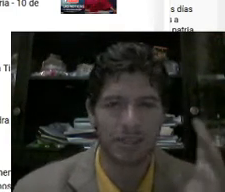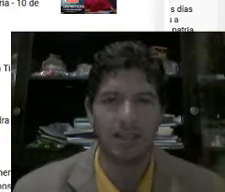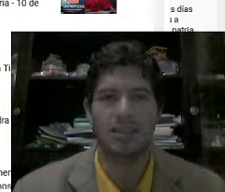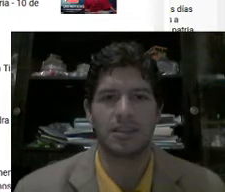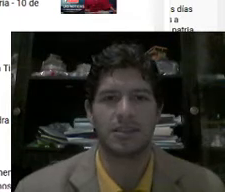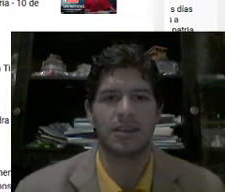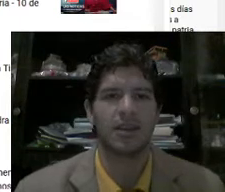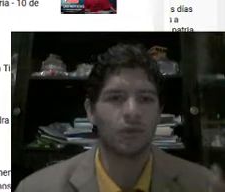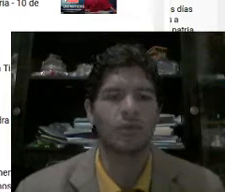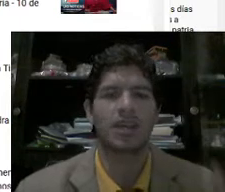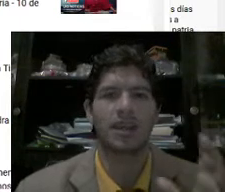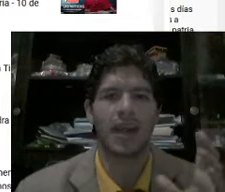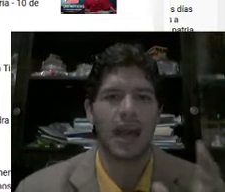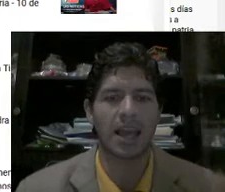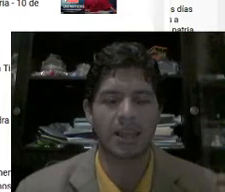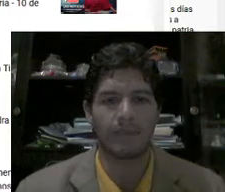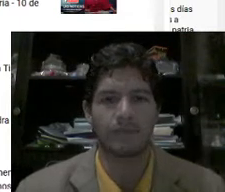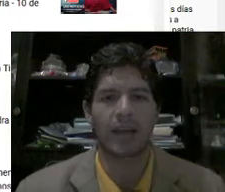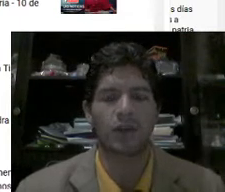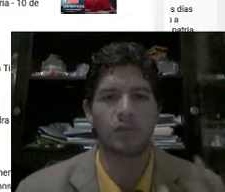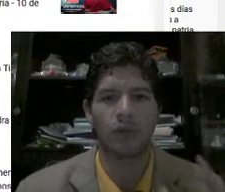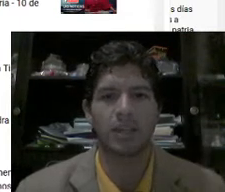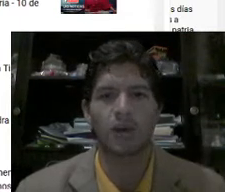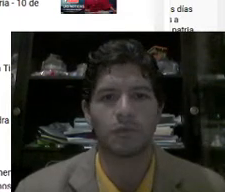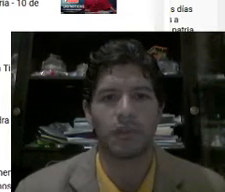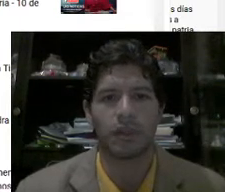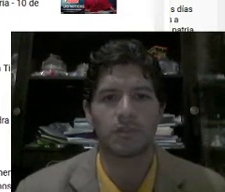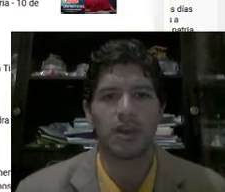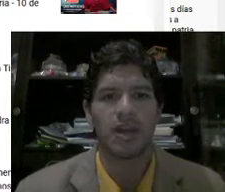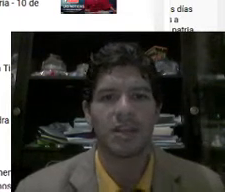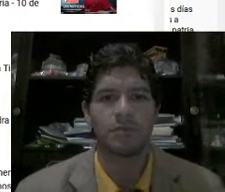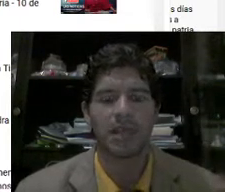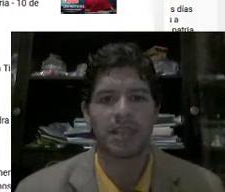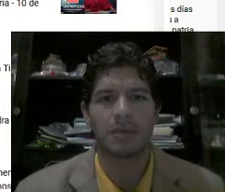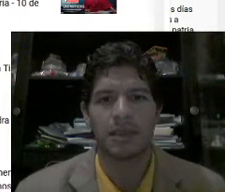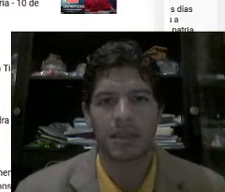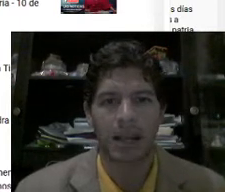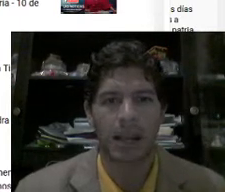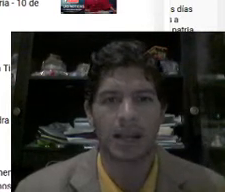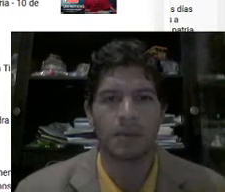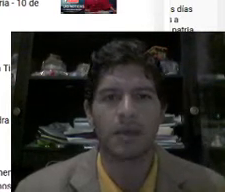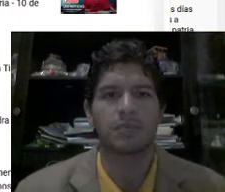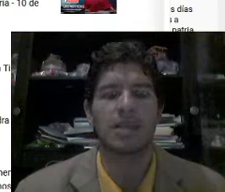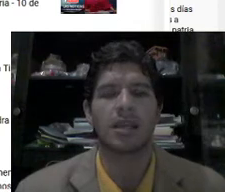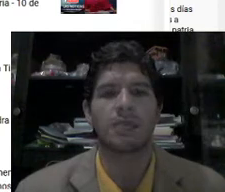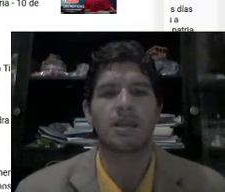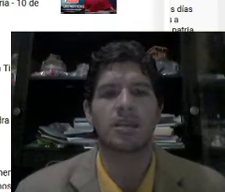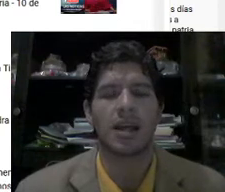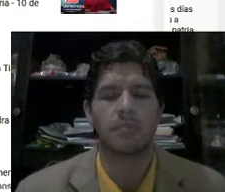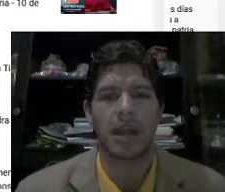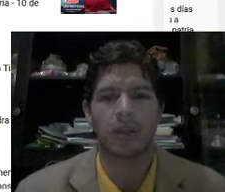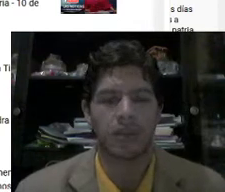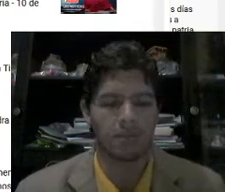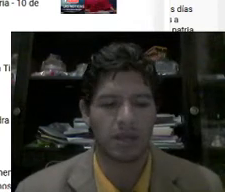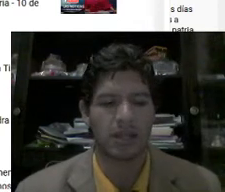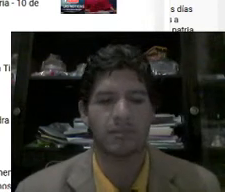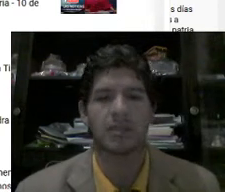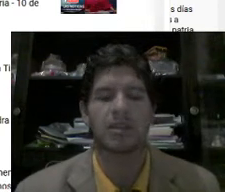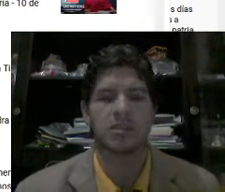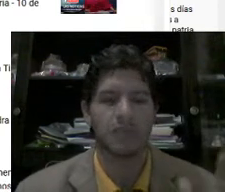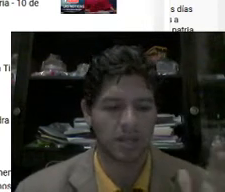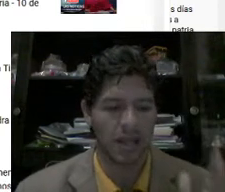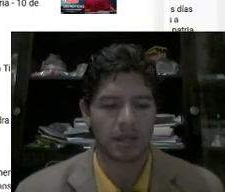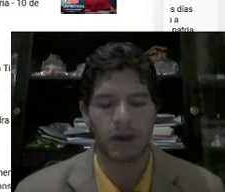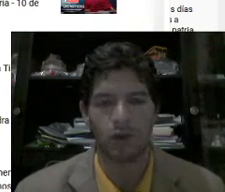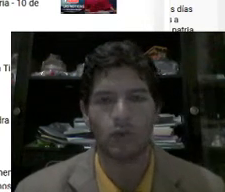del presidente, en contra de alguien, algún político poderoso, inmediatamente era callado, inmediatamente era parado,